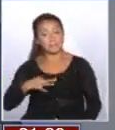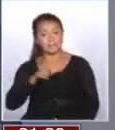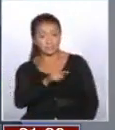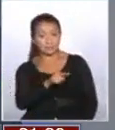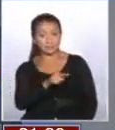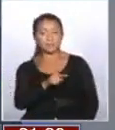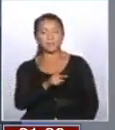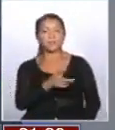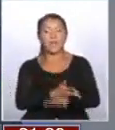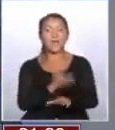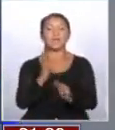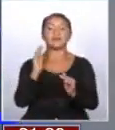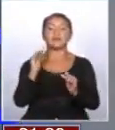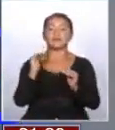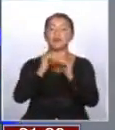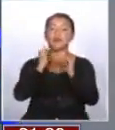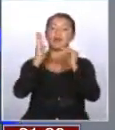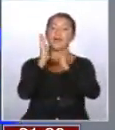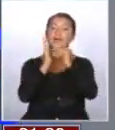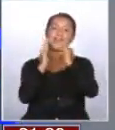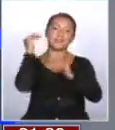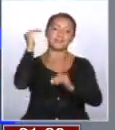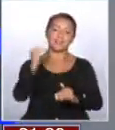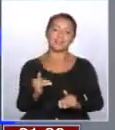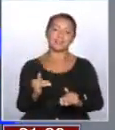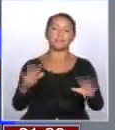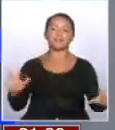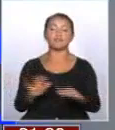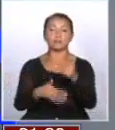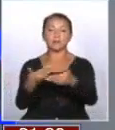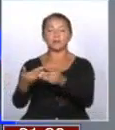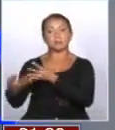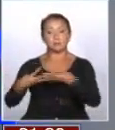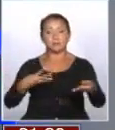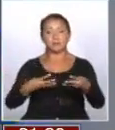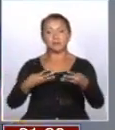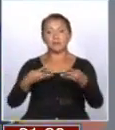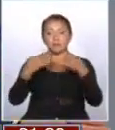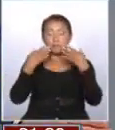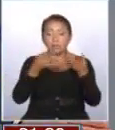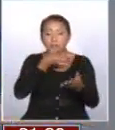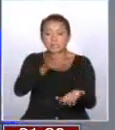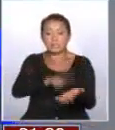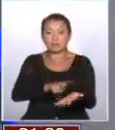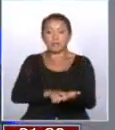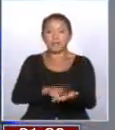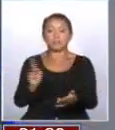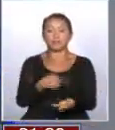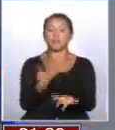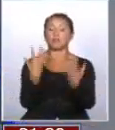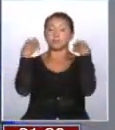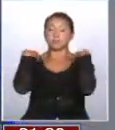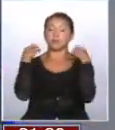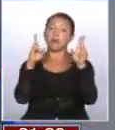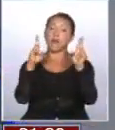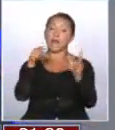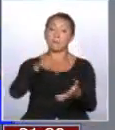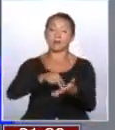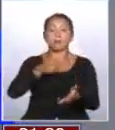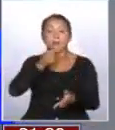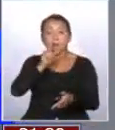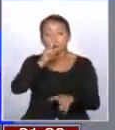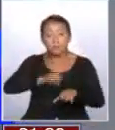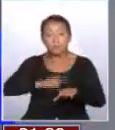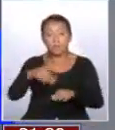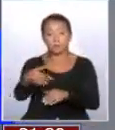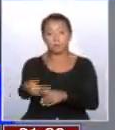aquí hay estándares de funcionamiento, transparencia, probidad, que nosotros hemos asumido y esperamos que en el poco tiempo pasen